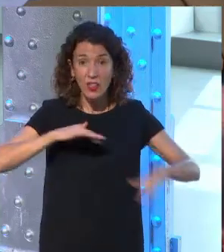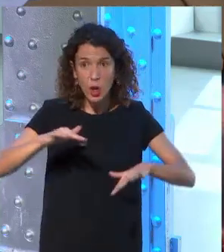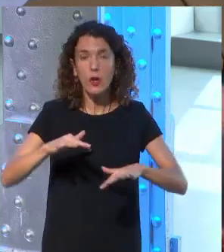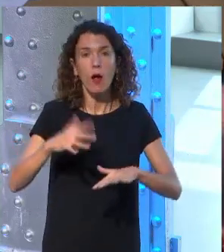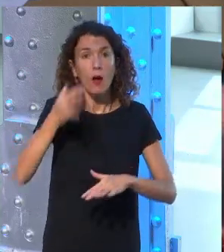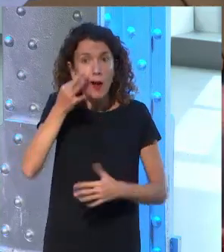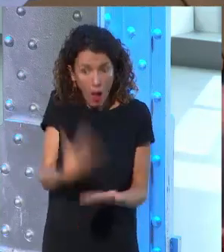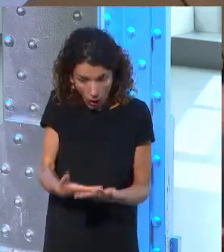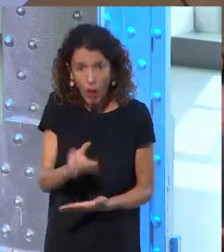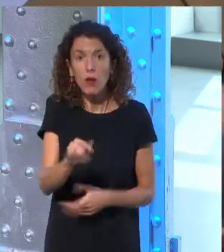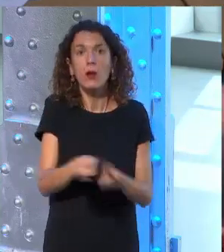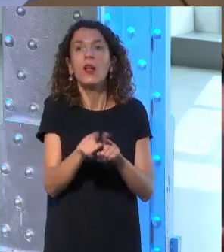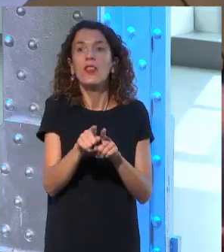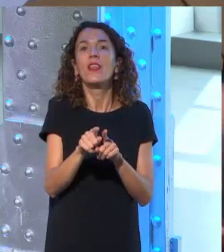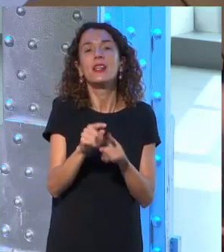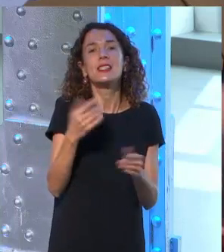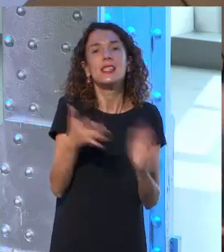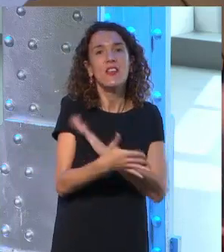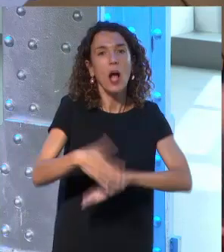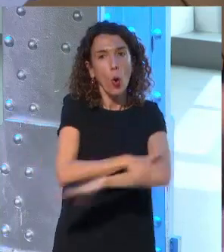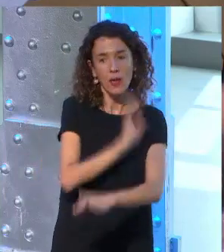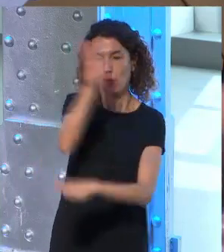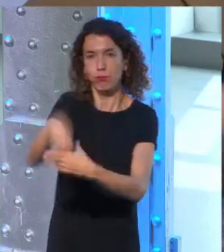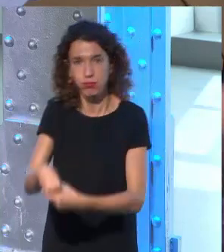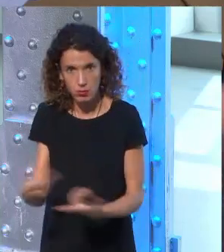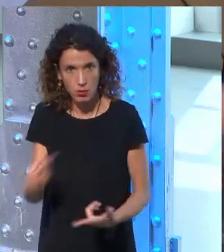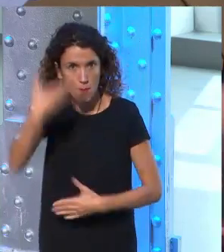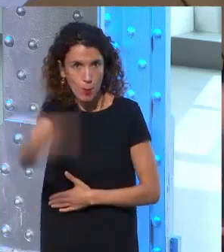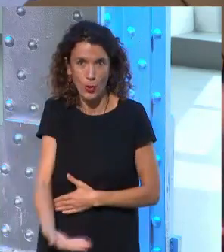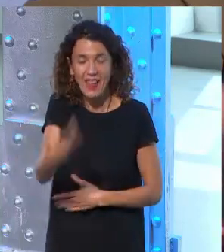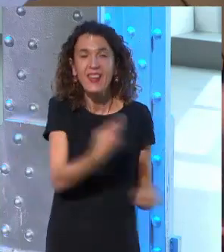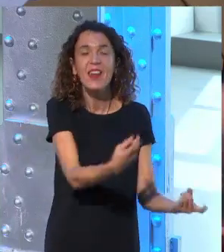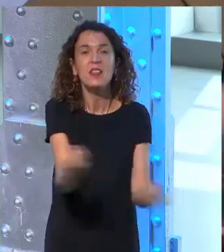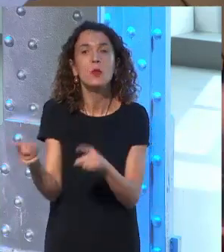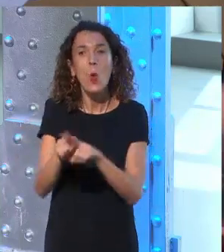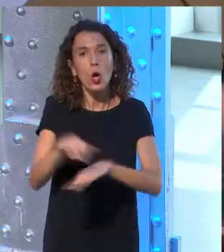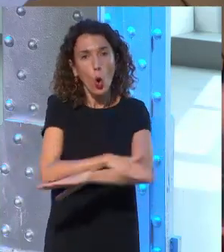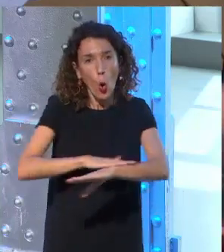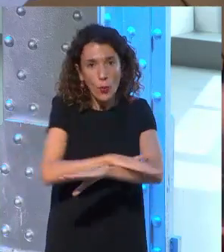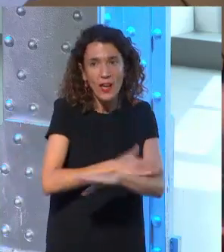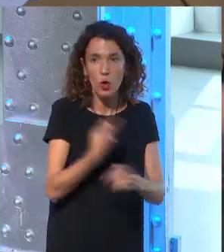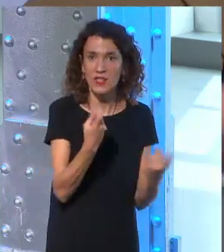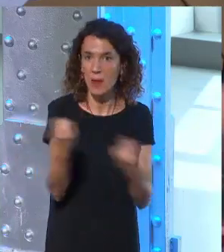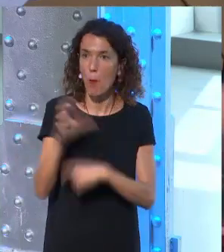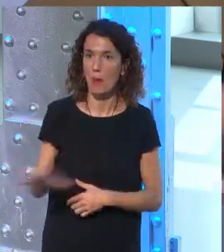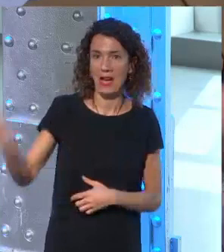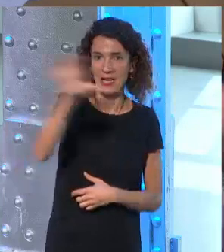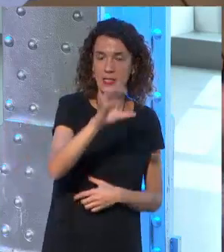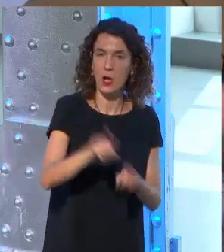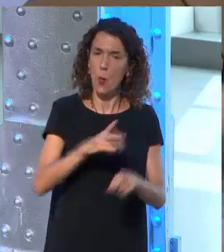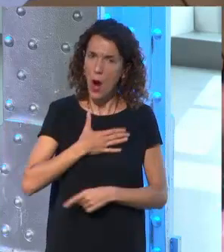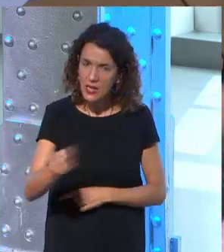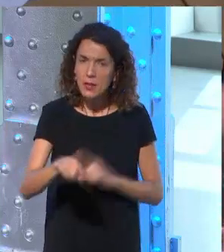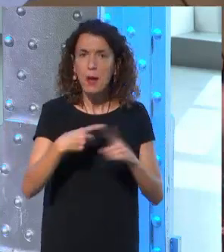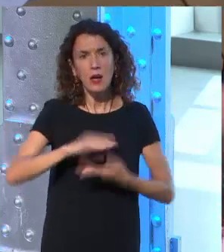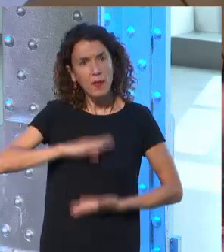efectivas han tenido una intervención pública decisiva. Es decir, necesitamos gobiernos y necesitamos estados valientes